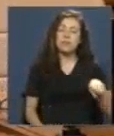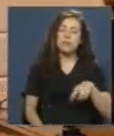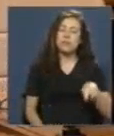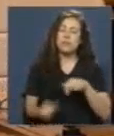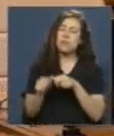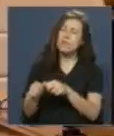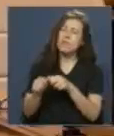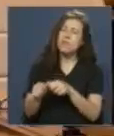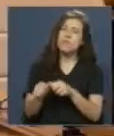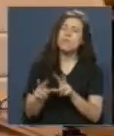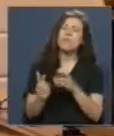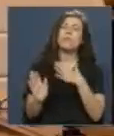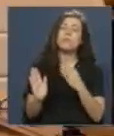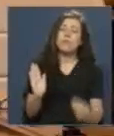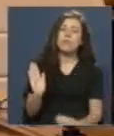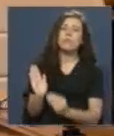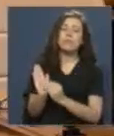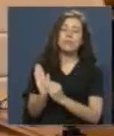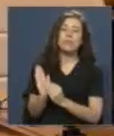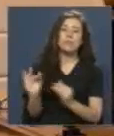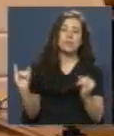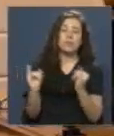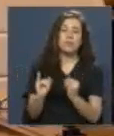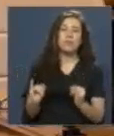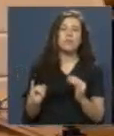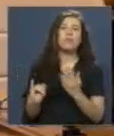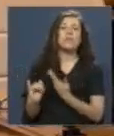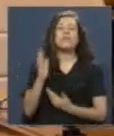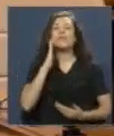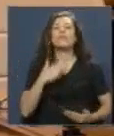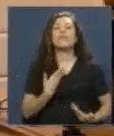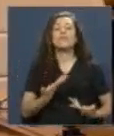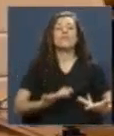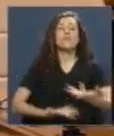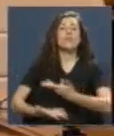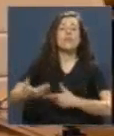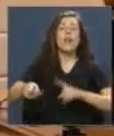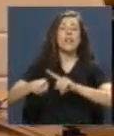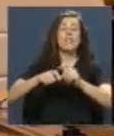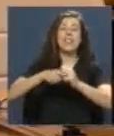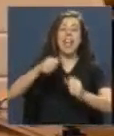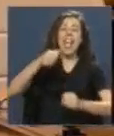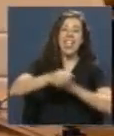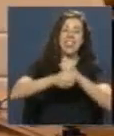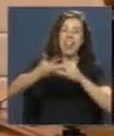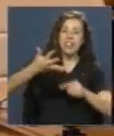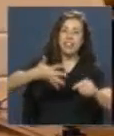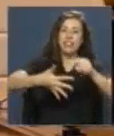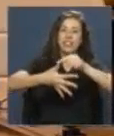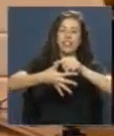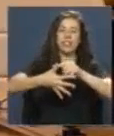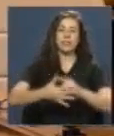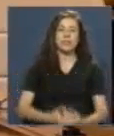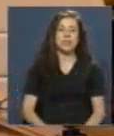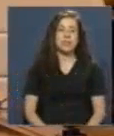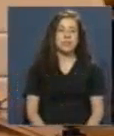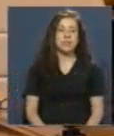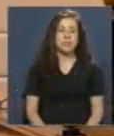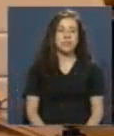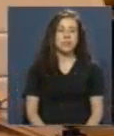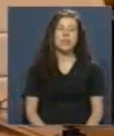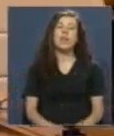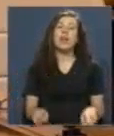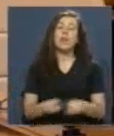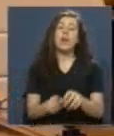tanto en incorporar mecanismos de solidaridad intergeneracional e intrageneracional, tal como